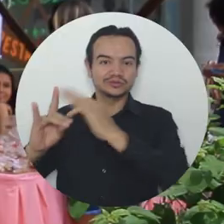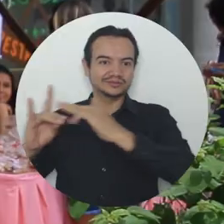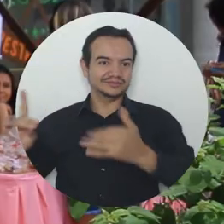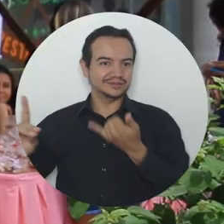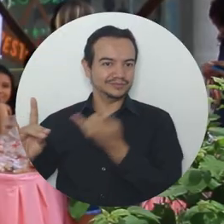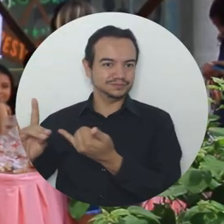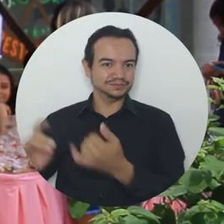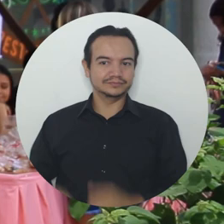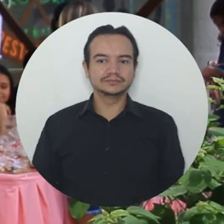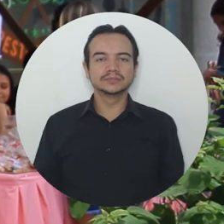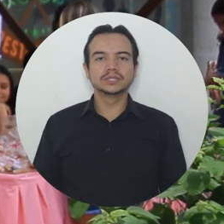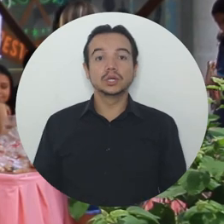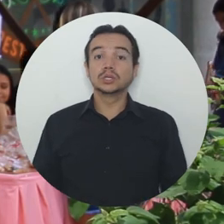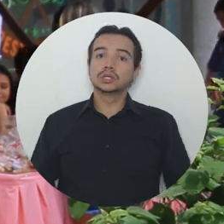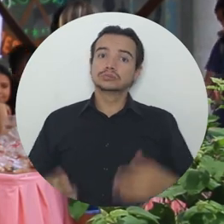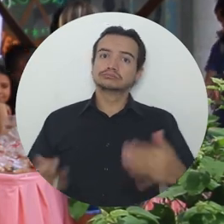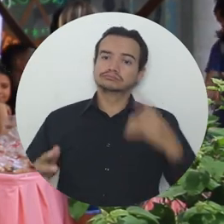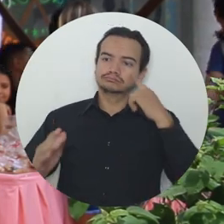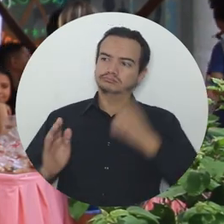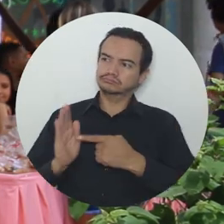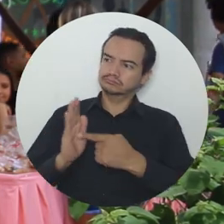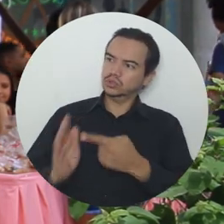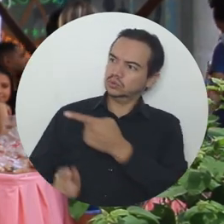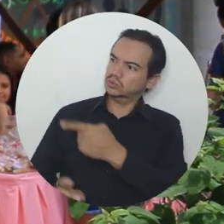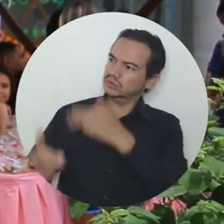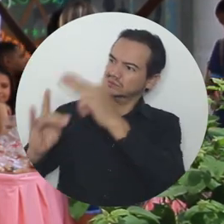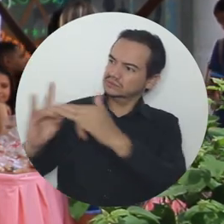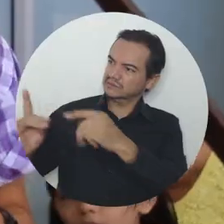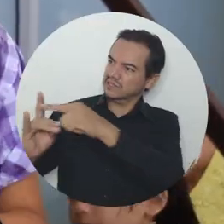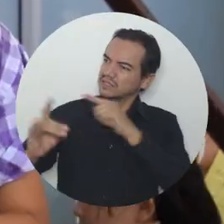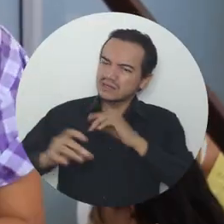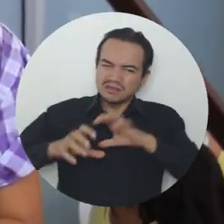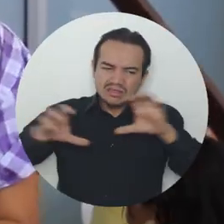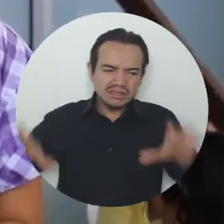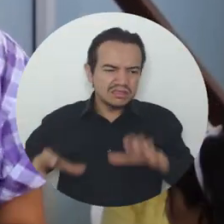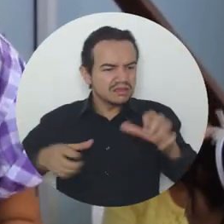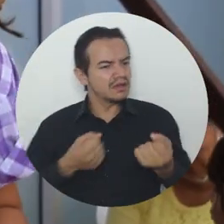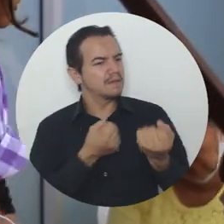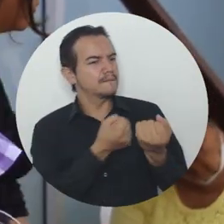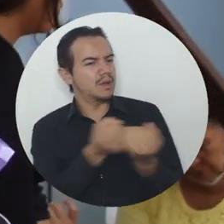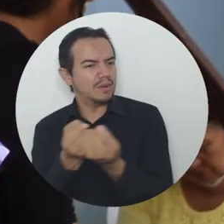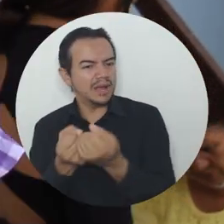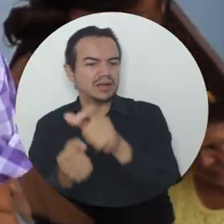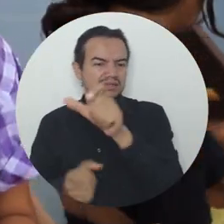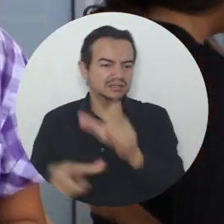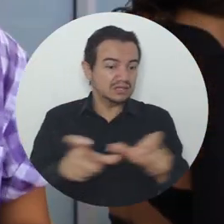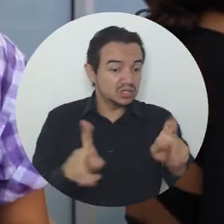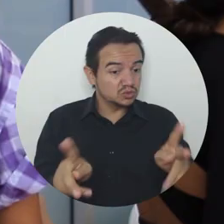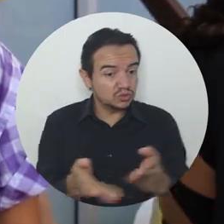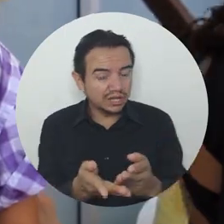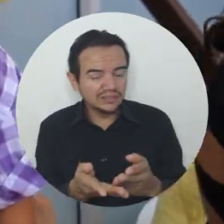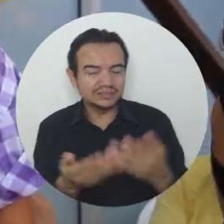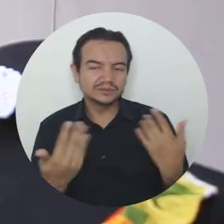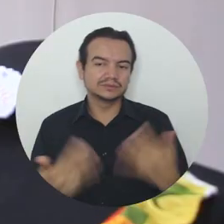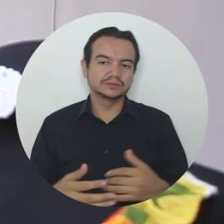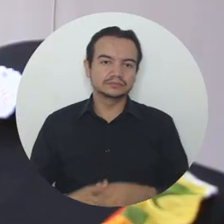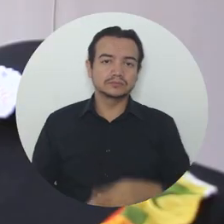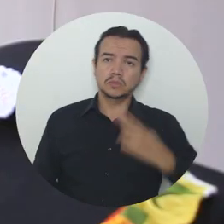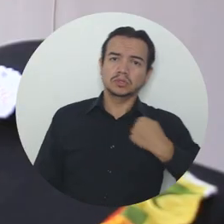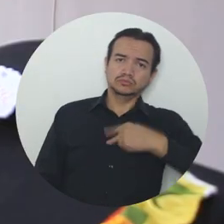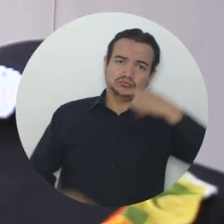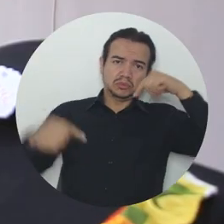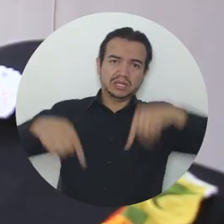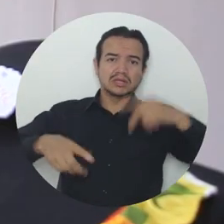institución. Resaltar esa labor que hace la Universidad del Magdalena por apoyar a cada uno de sus estudiantes y tenerlos en cuenta. No